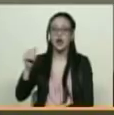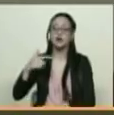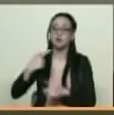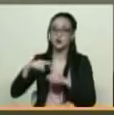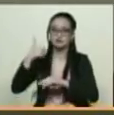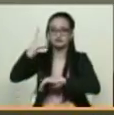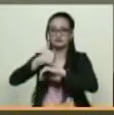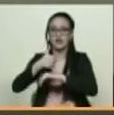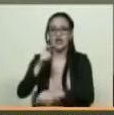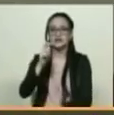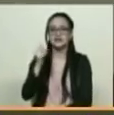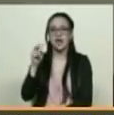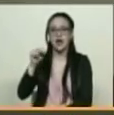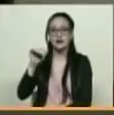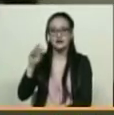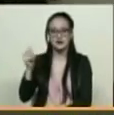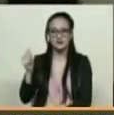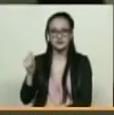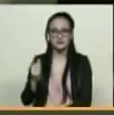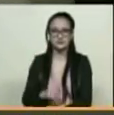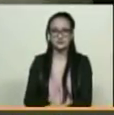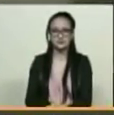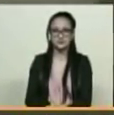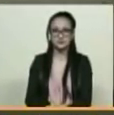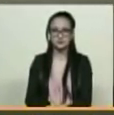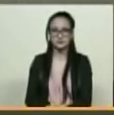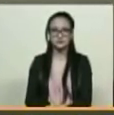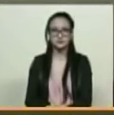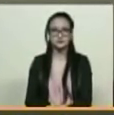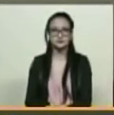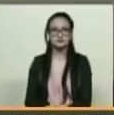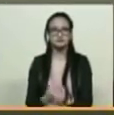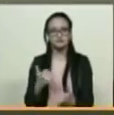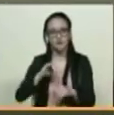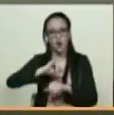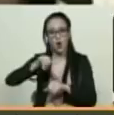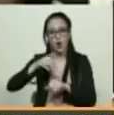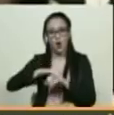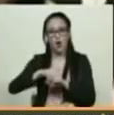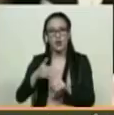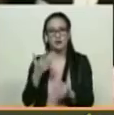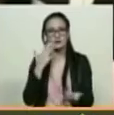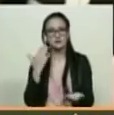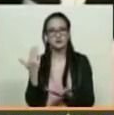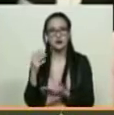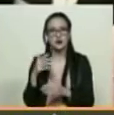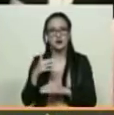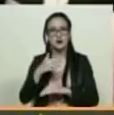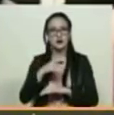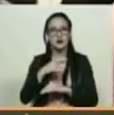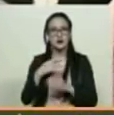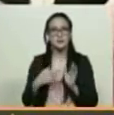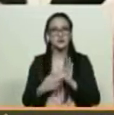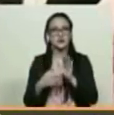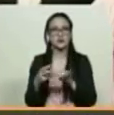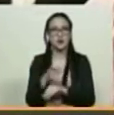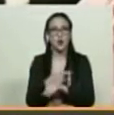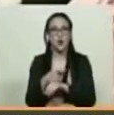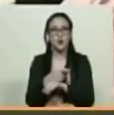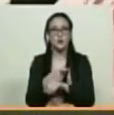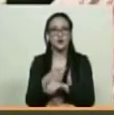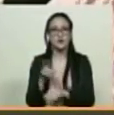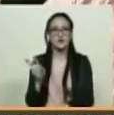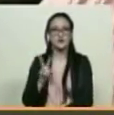D'Amelio. Este acto cuenta con la presencia de Jorge Rodríguez Gómez, que es el representante del gobierno